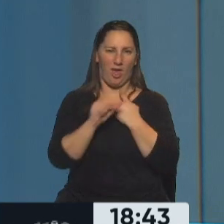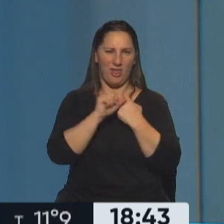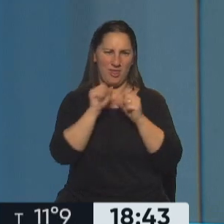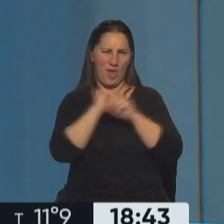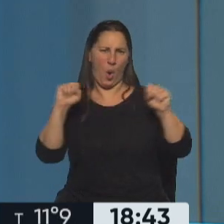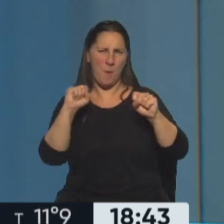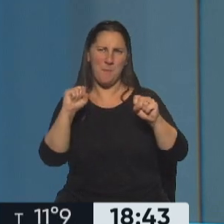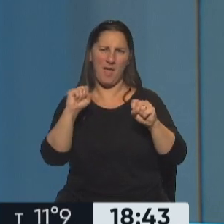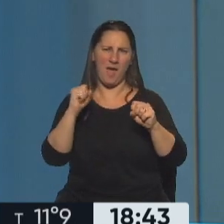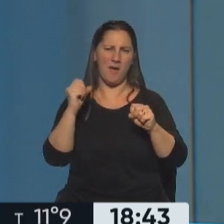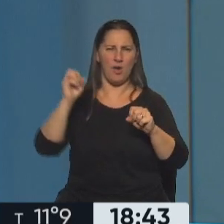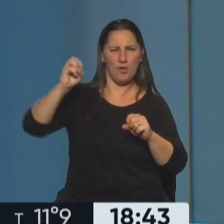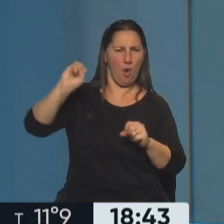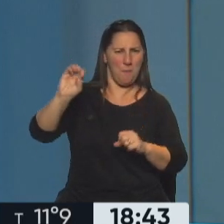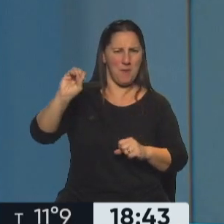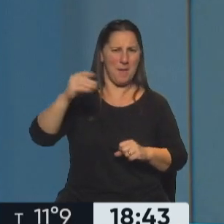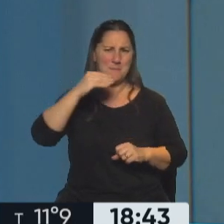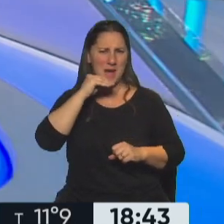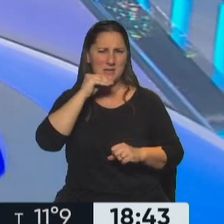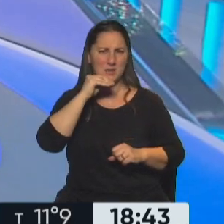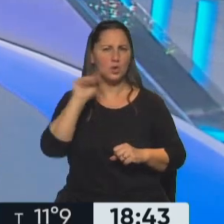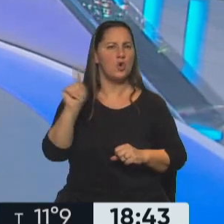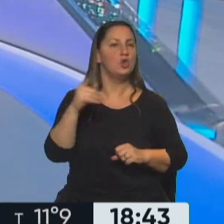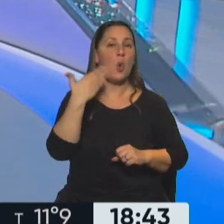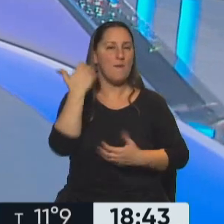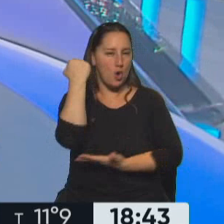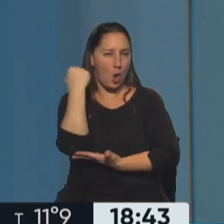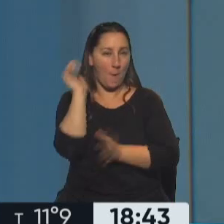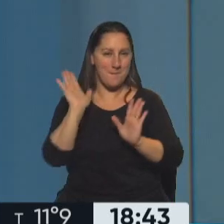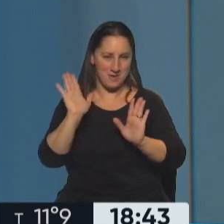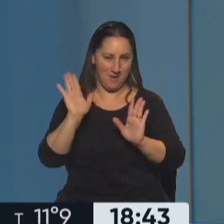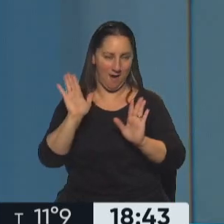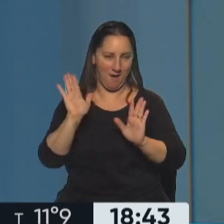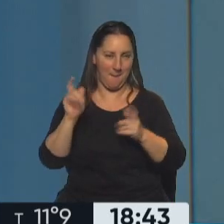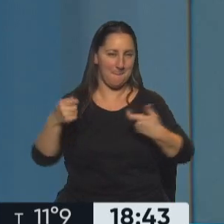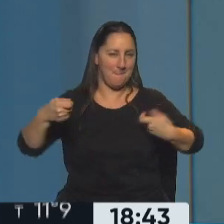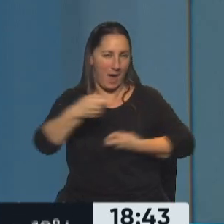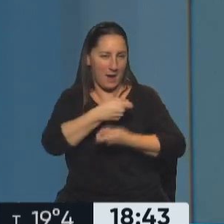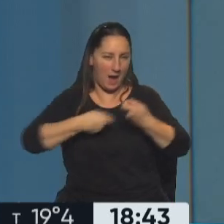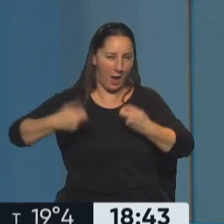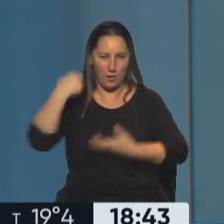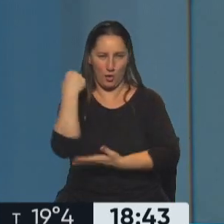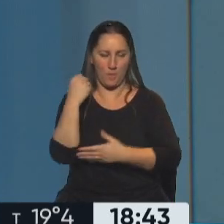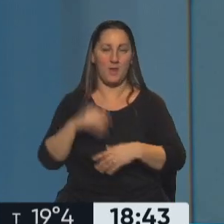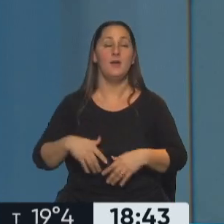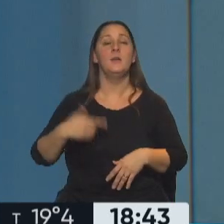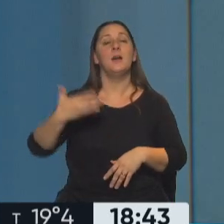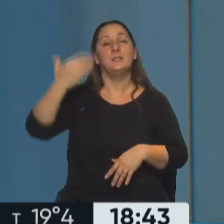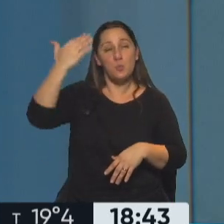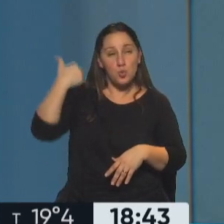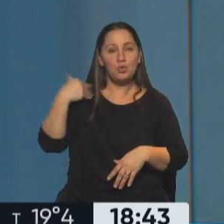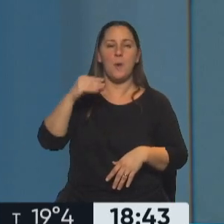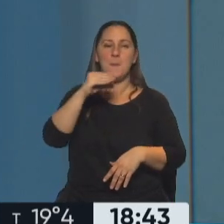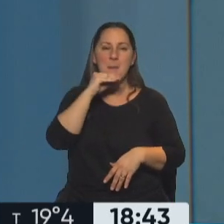despertó el nombre de Massa, ¿no? Más bien... No, digo los Mercadelli. No, y lo que pasa es que hace tiempo Massa está